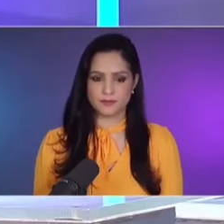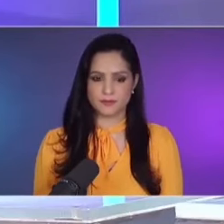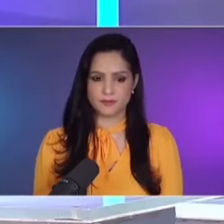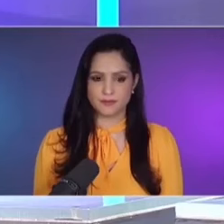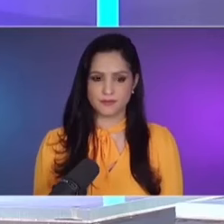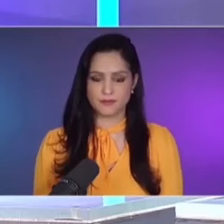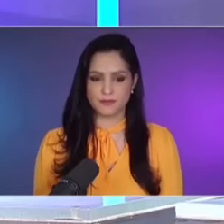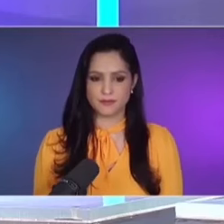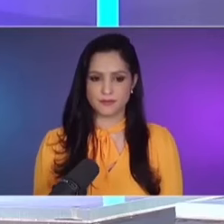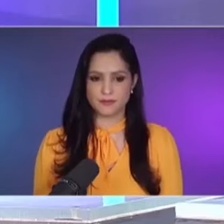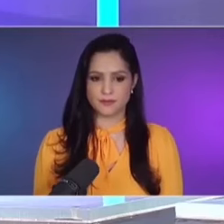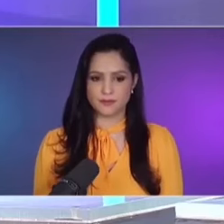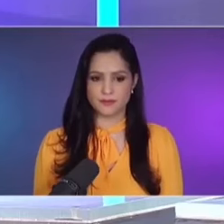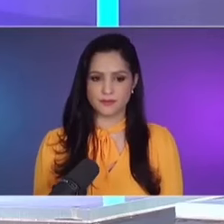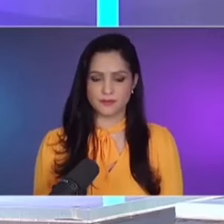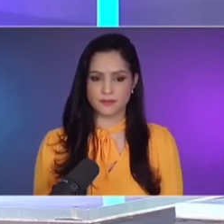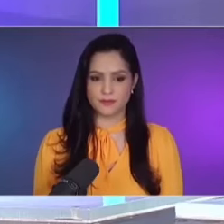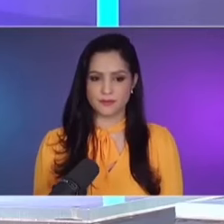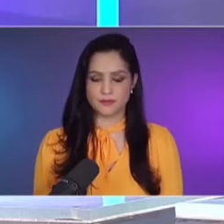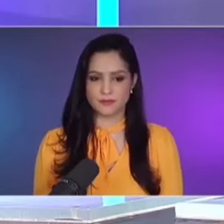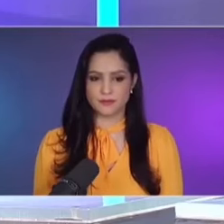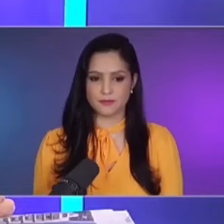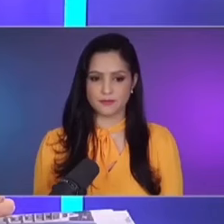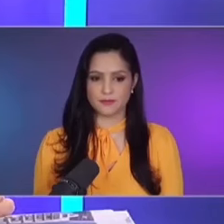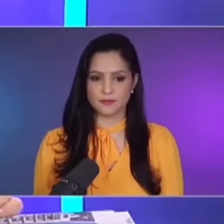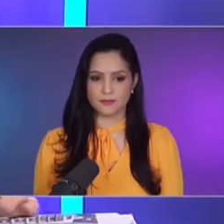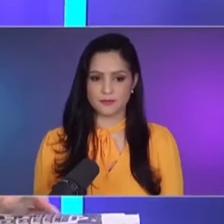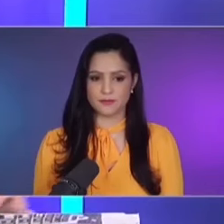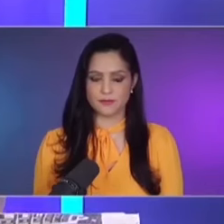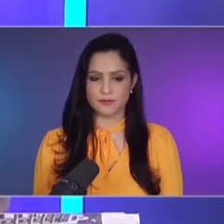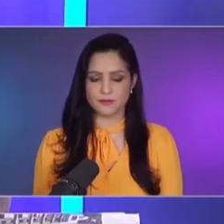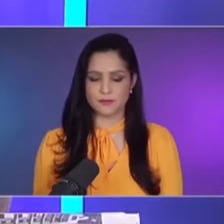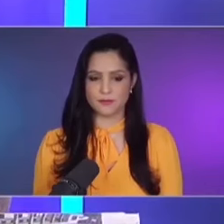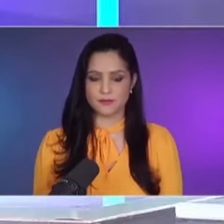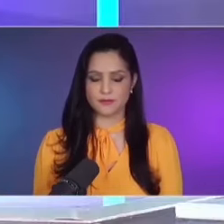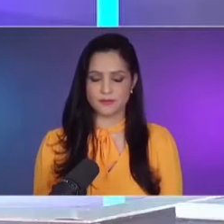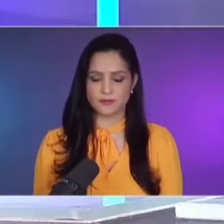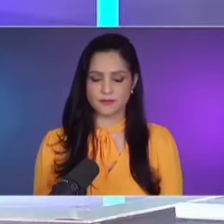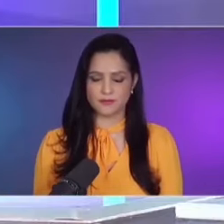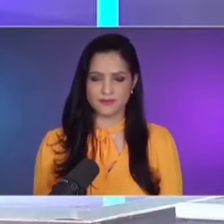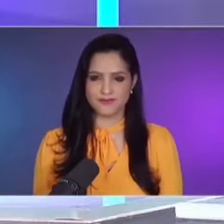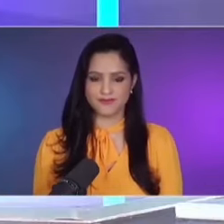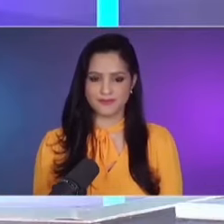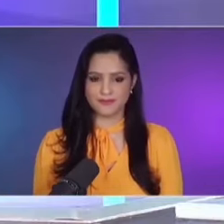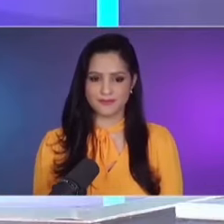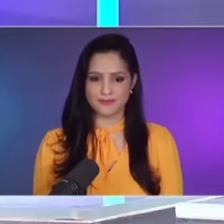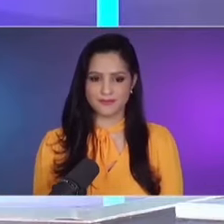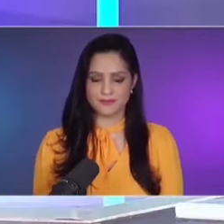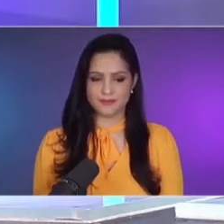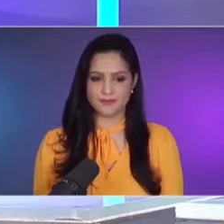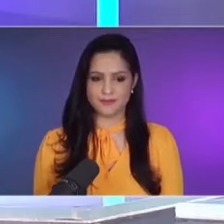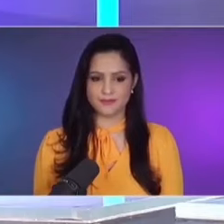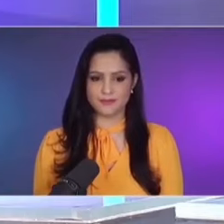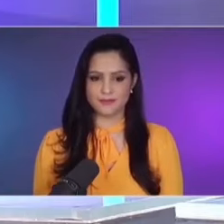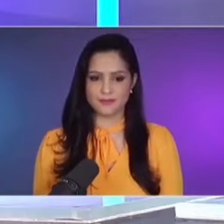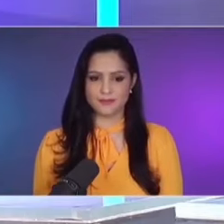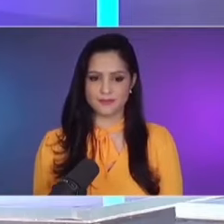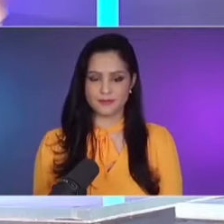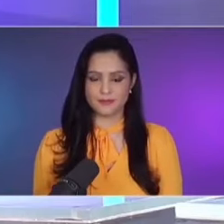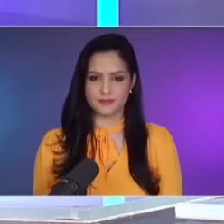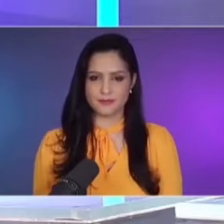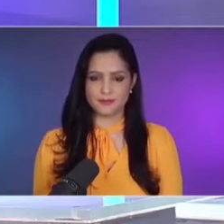sobre este tema y sobre lo que acaba de decir ahora mismo eh amigo Quiñones Por qué Porque sí es verdad que hay